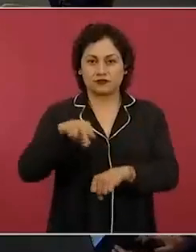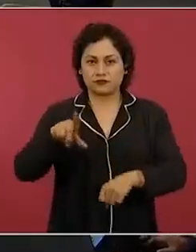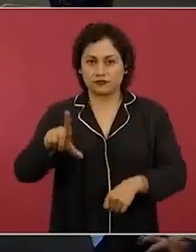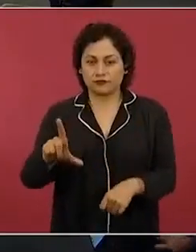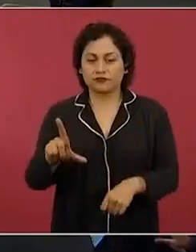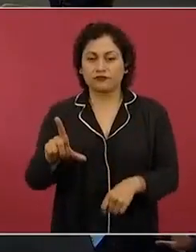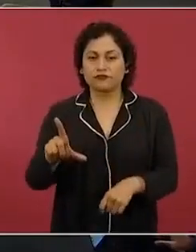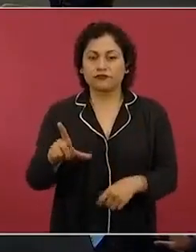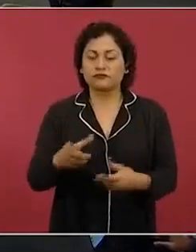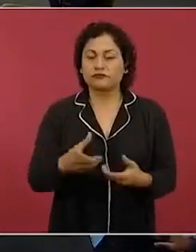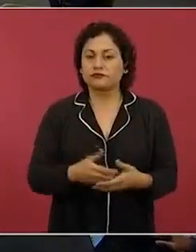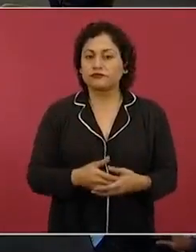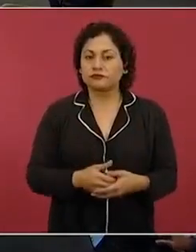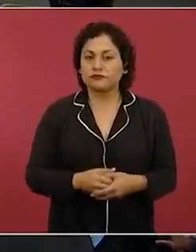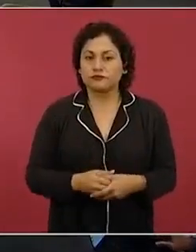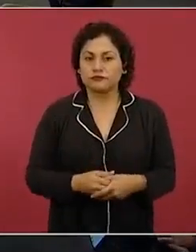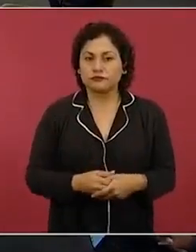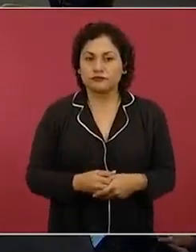quiero